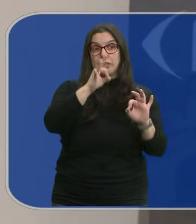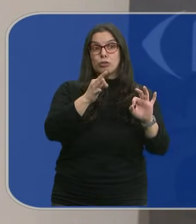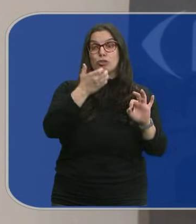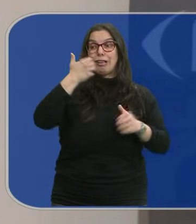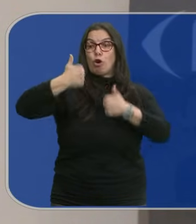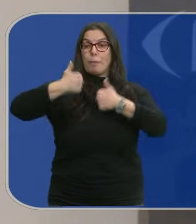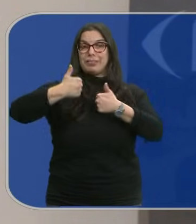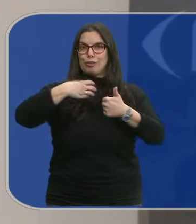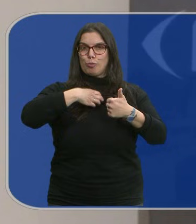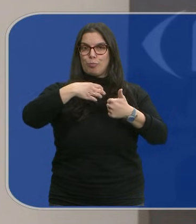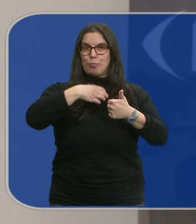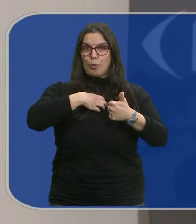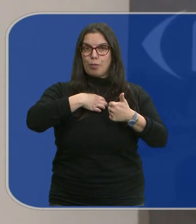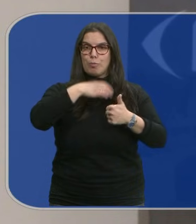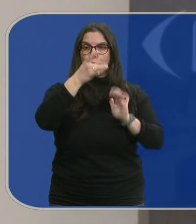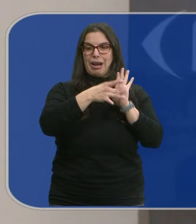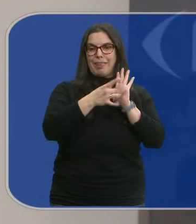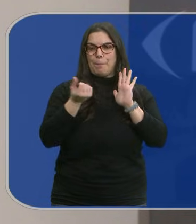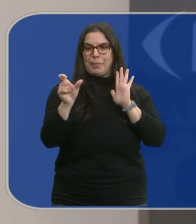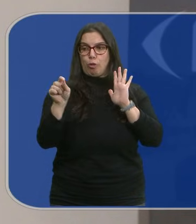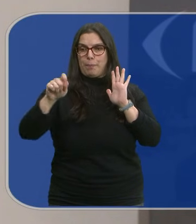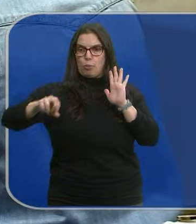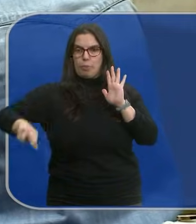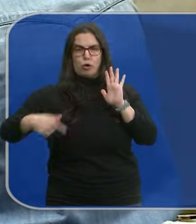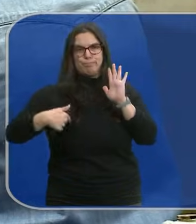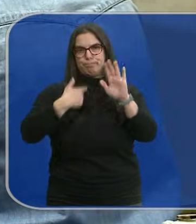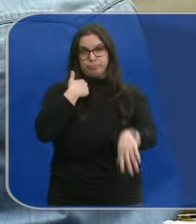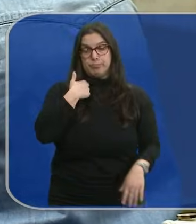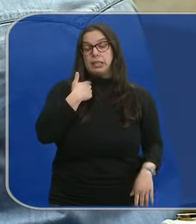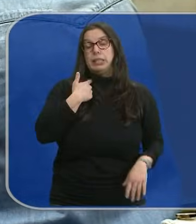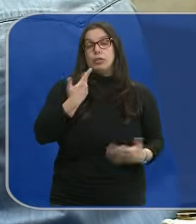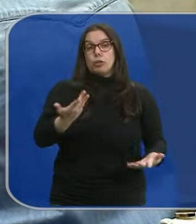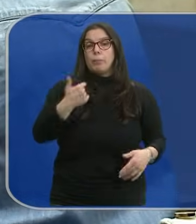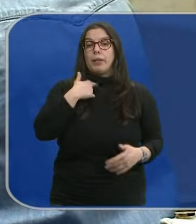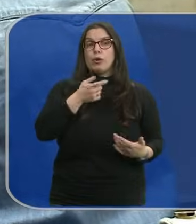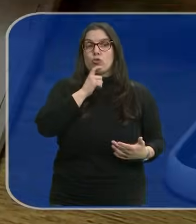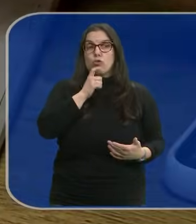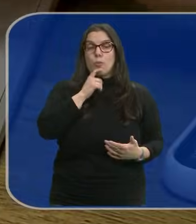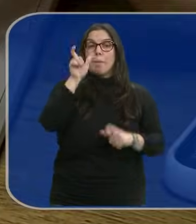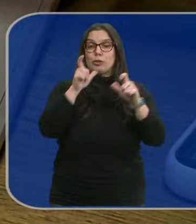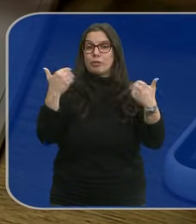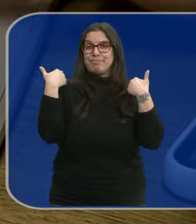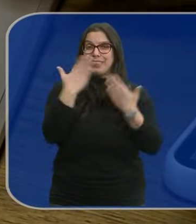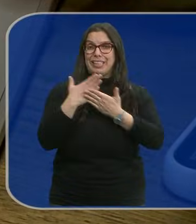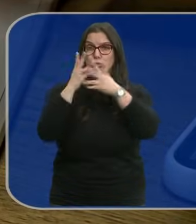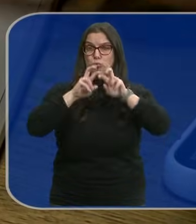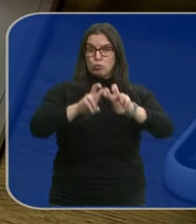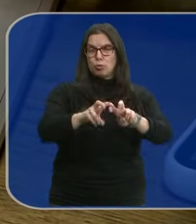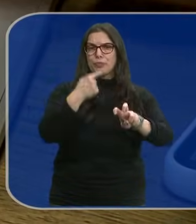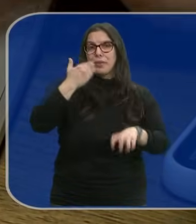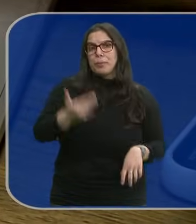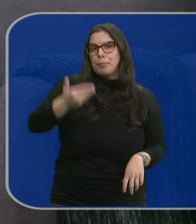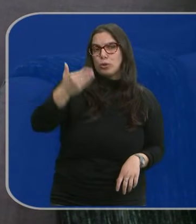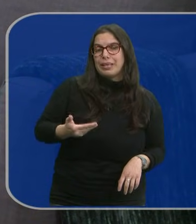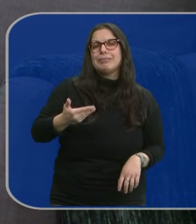ventaja competitiva de nuestra relación calidad-precio, lo vamos a perder. Para evitar esa pérdida, las autoras del estudio insisten en la importancia